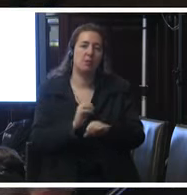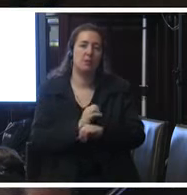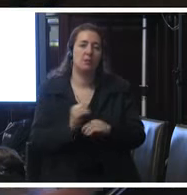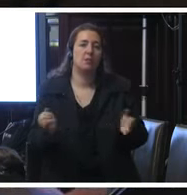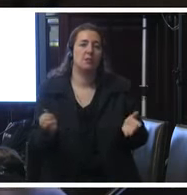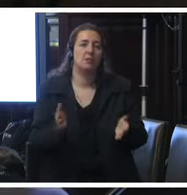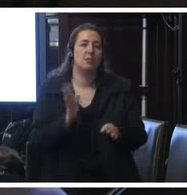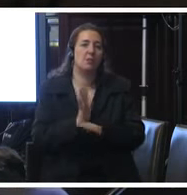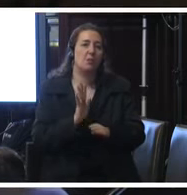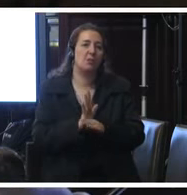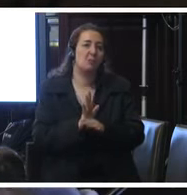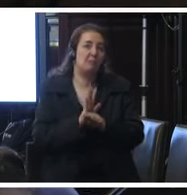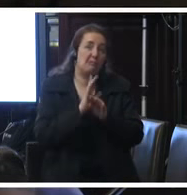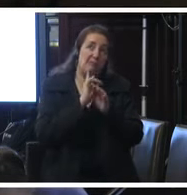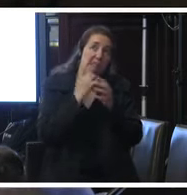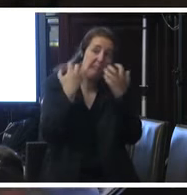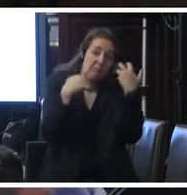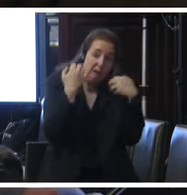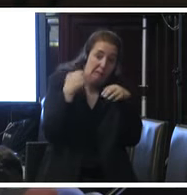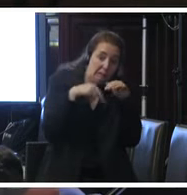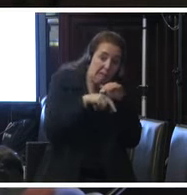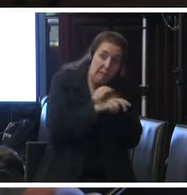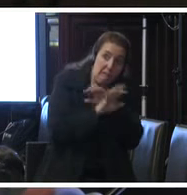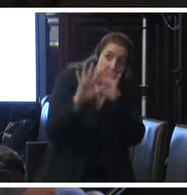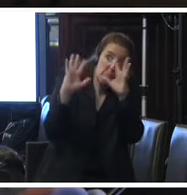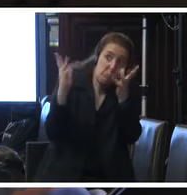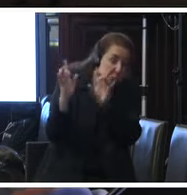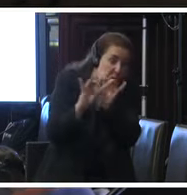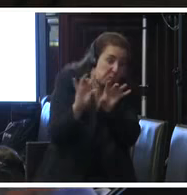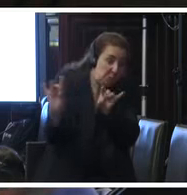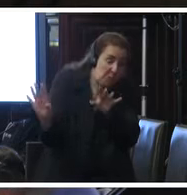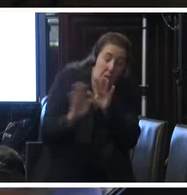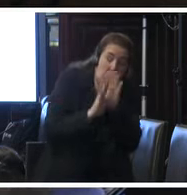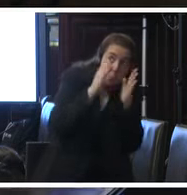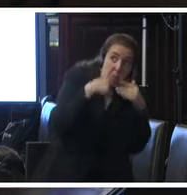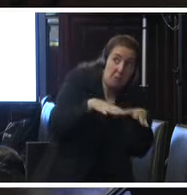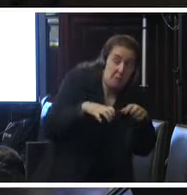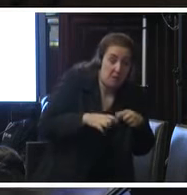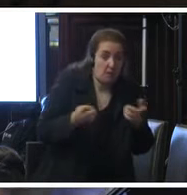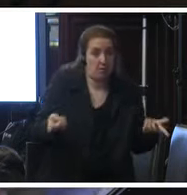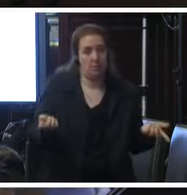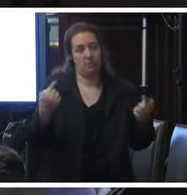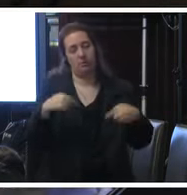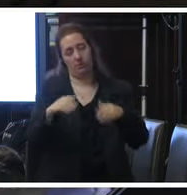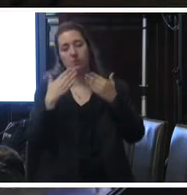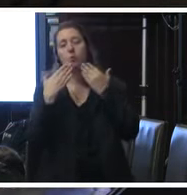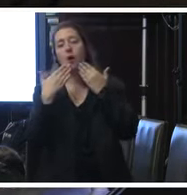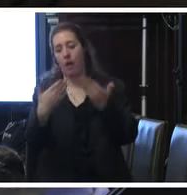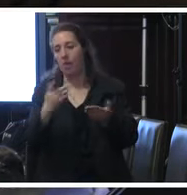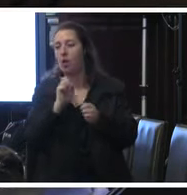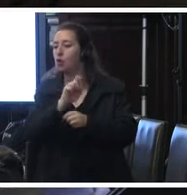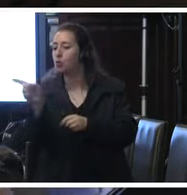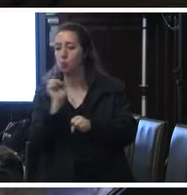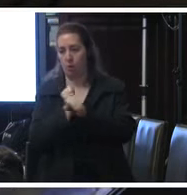lagartijas, viviendo en un mundo contaminado que estamos creando. Entonces, les agradezco su trabajo y sé